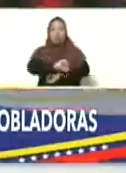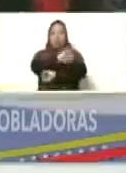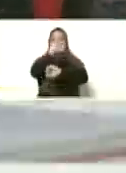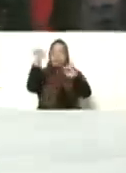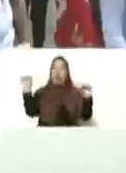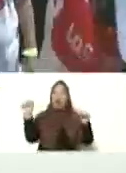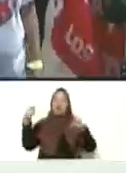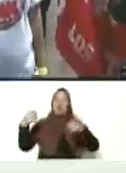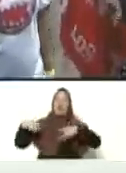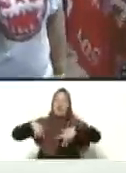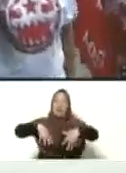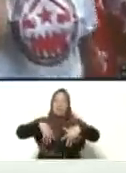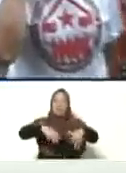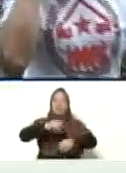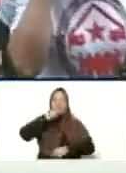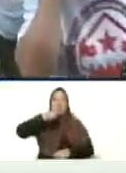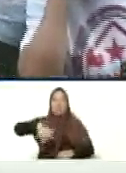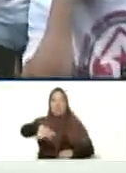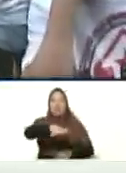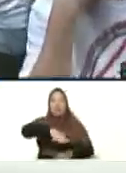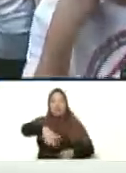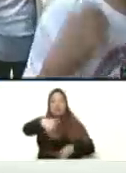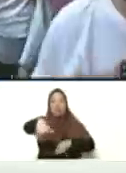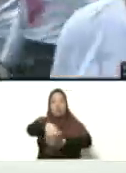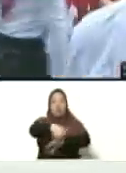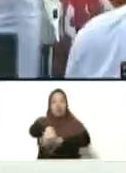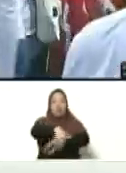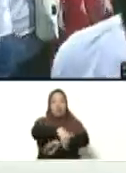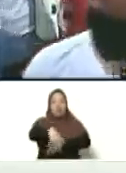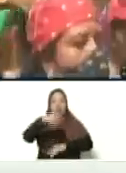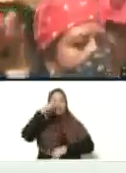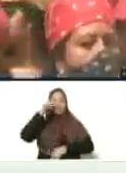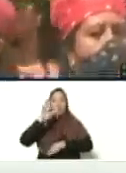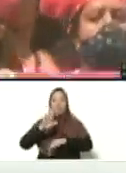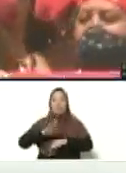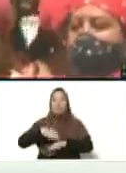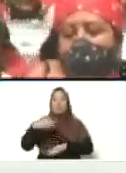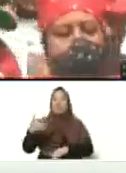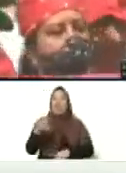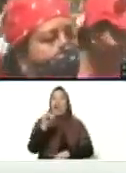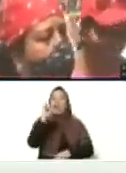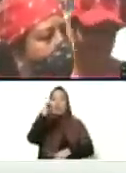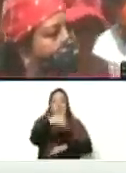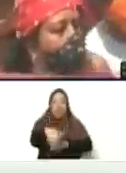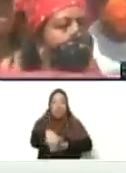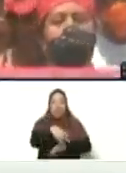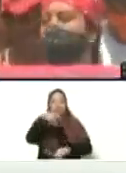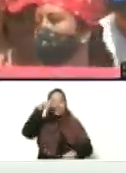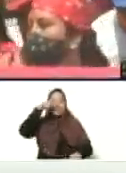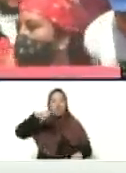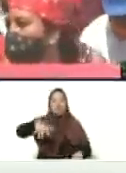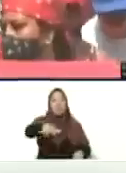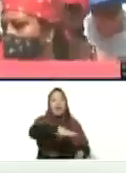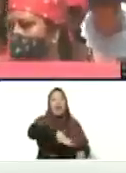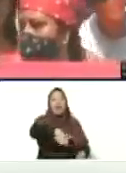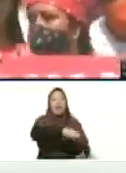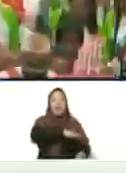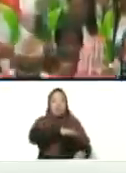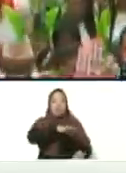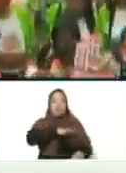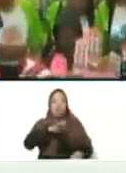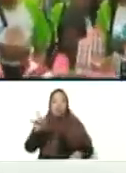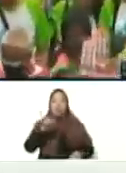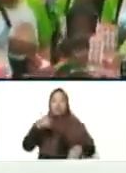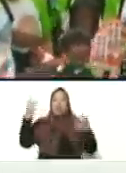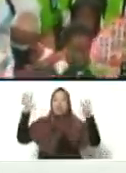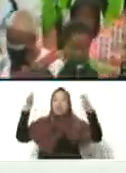la marcha popular en las calles porque las calles son del pueblo no de la